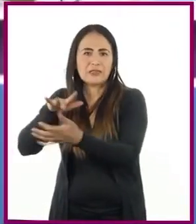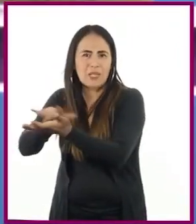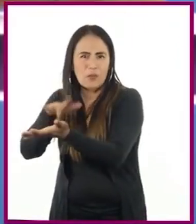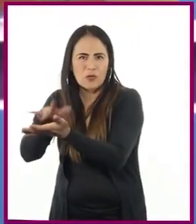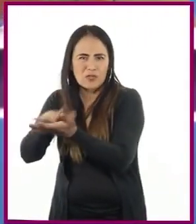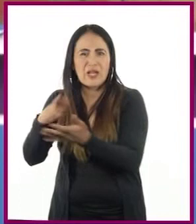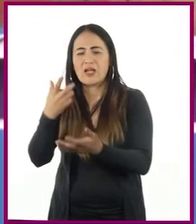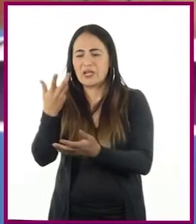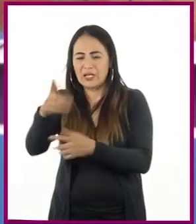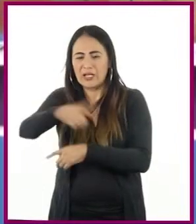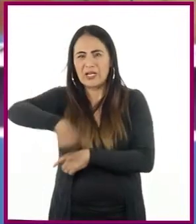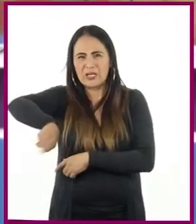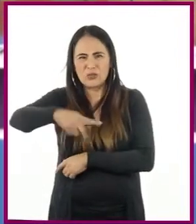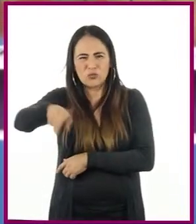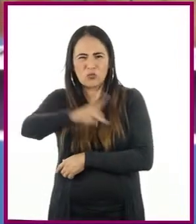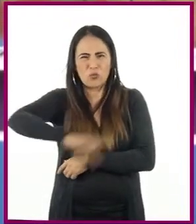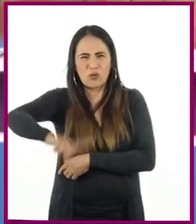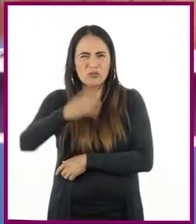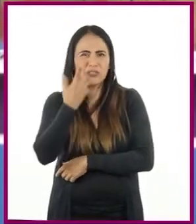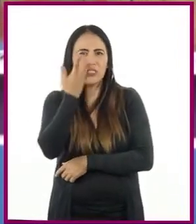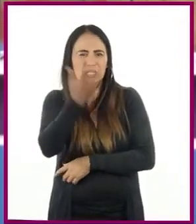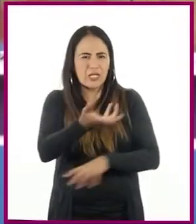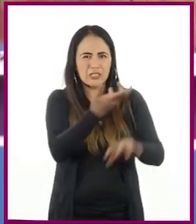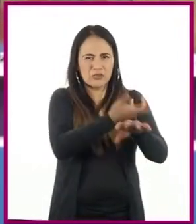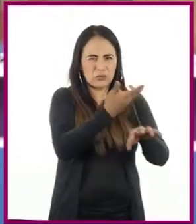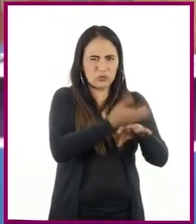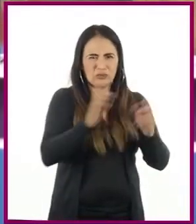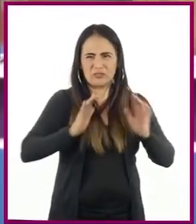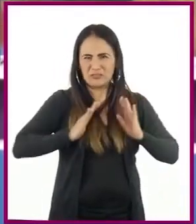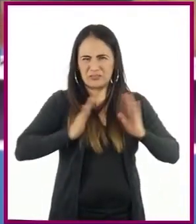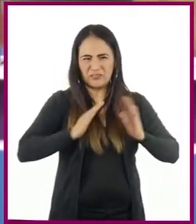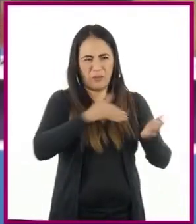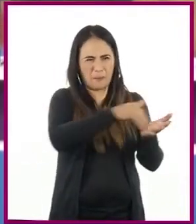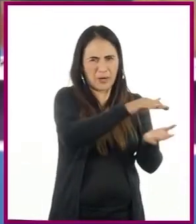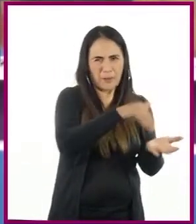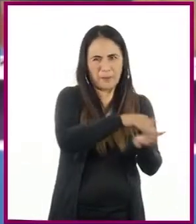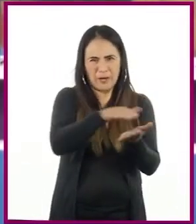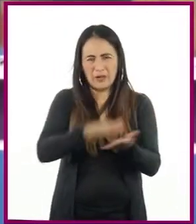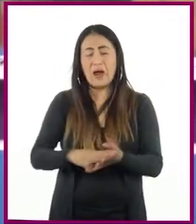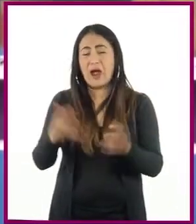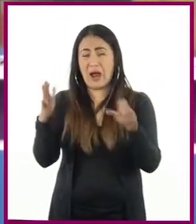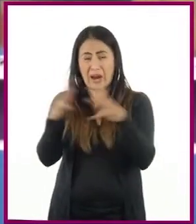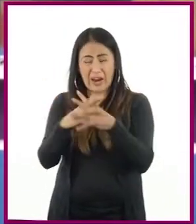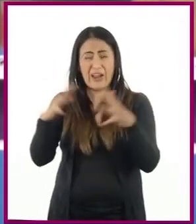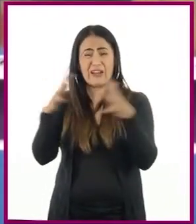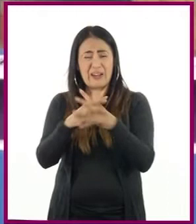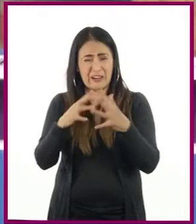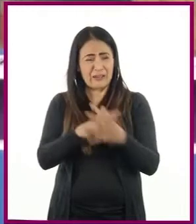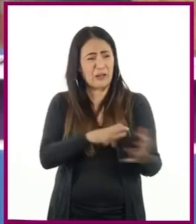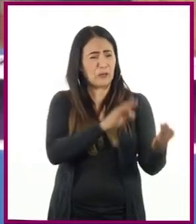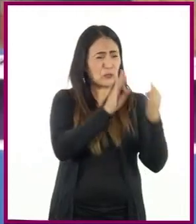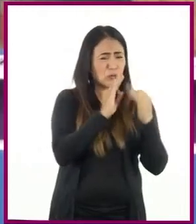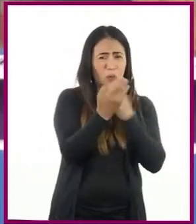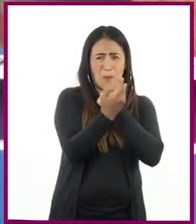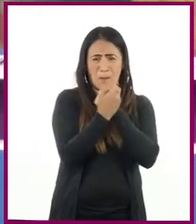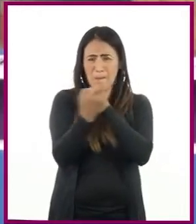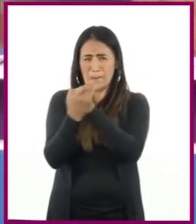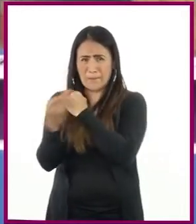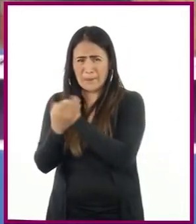la unificación de Vietnam. La guerra para los vietnamitas se volvió en una guerra de defensa y de